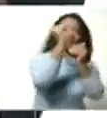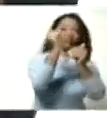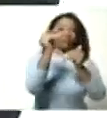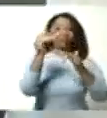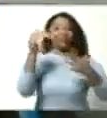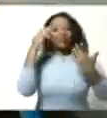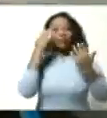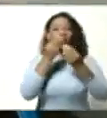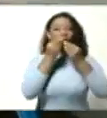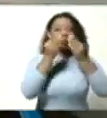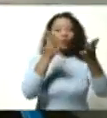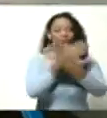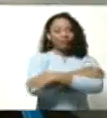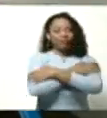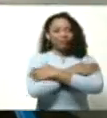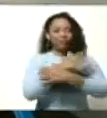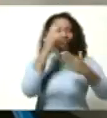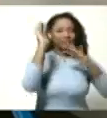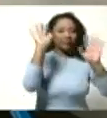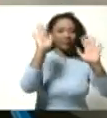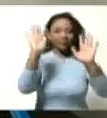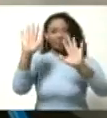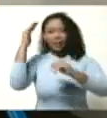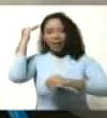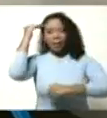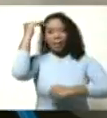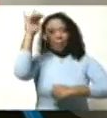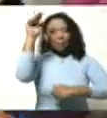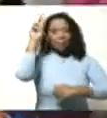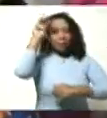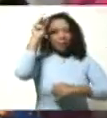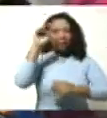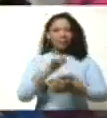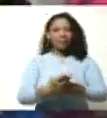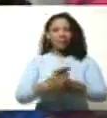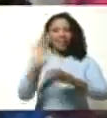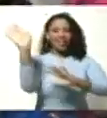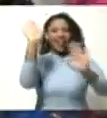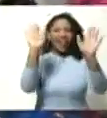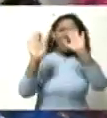para todos y todas. Saludo a las maestras. Chao.